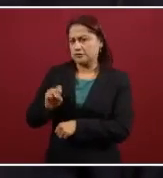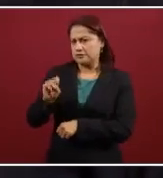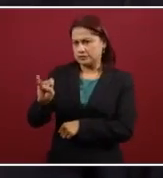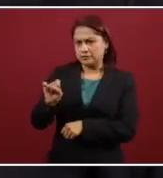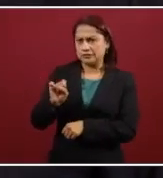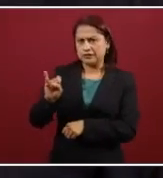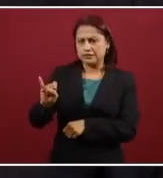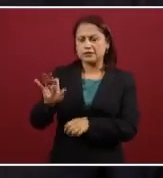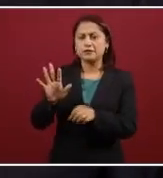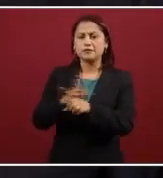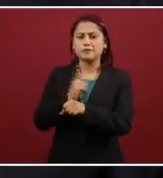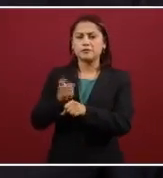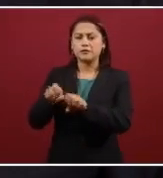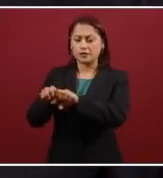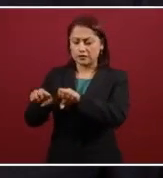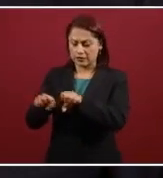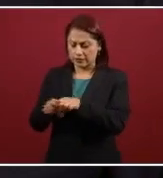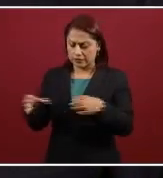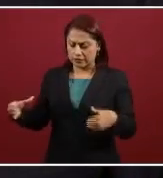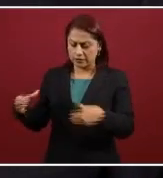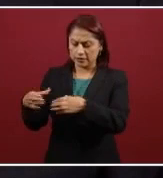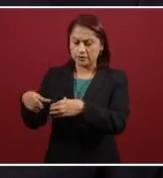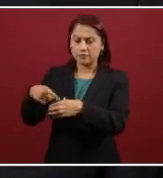buenos servidores públicos.